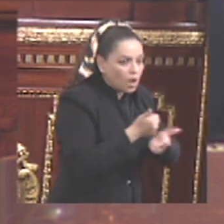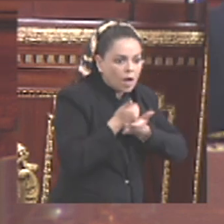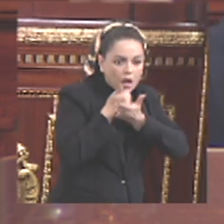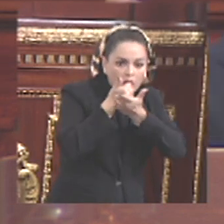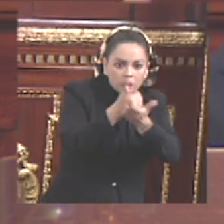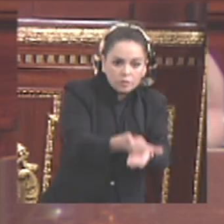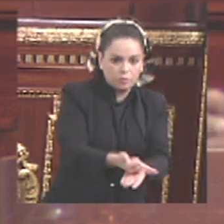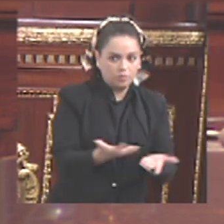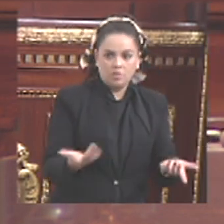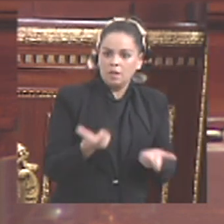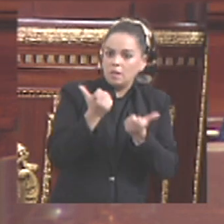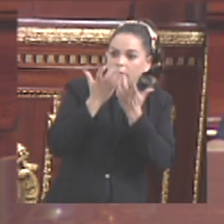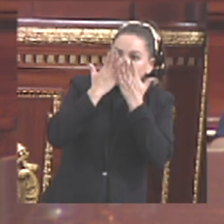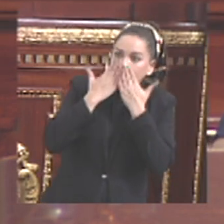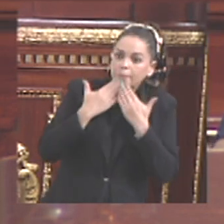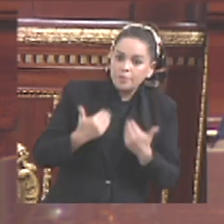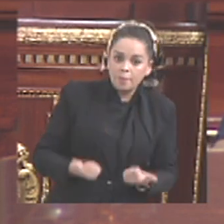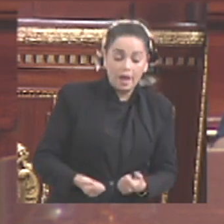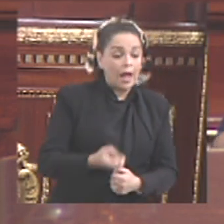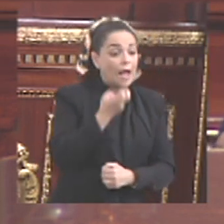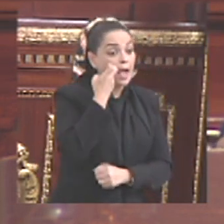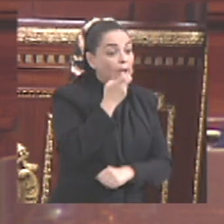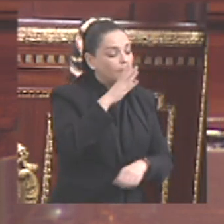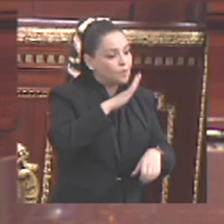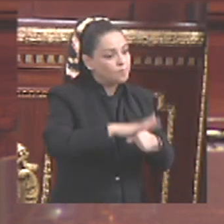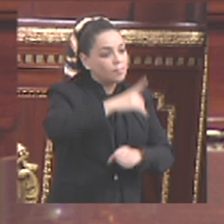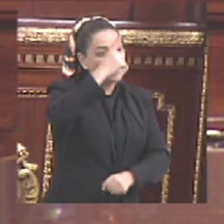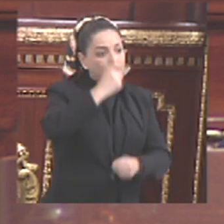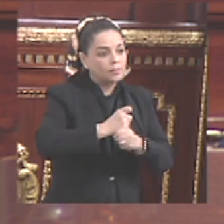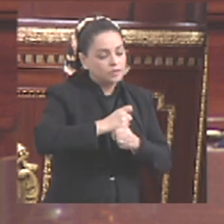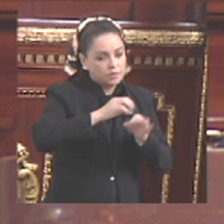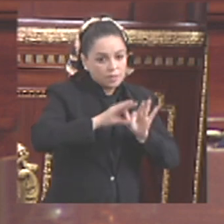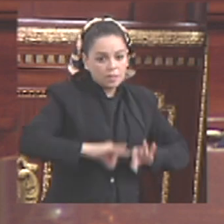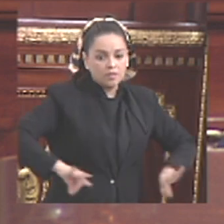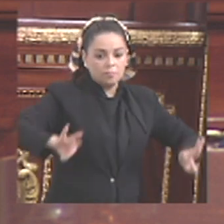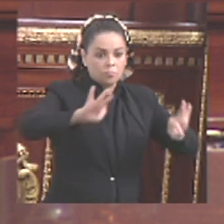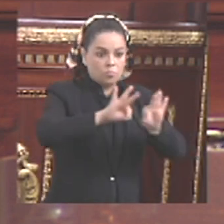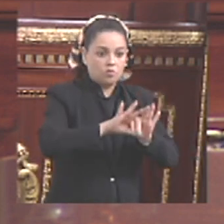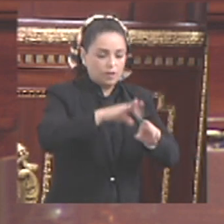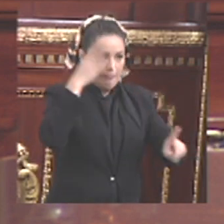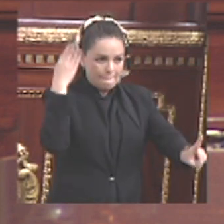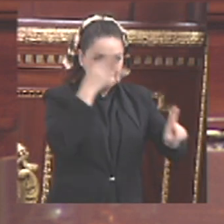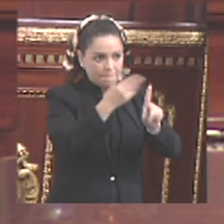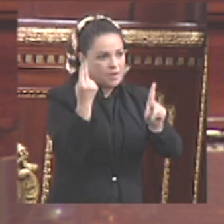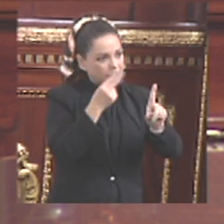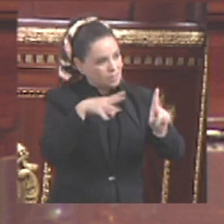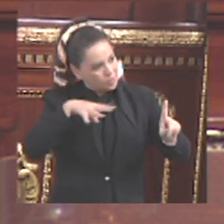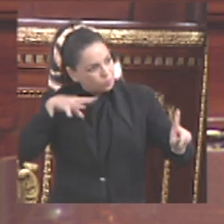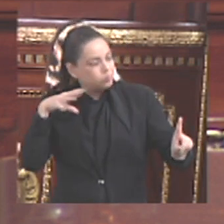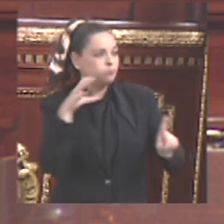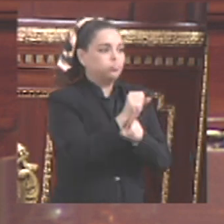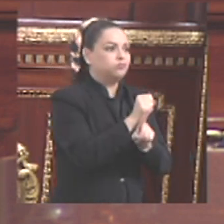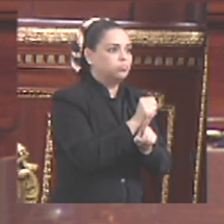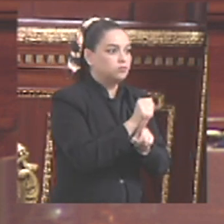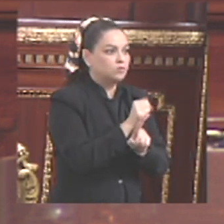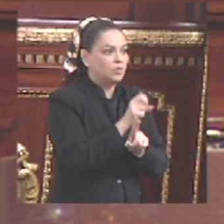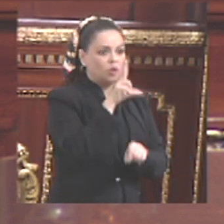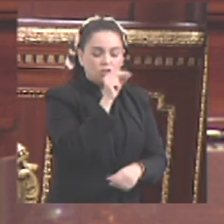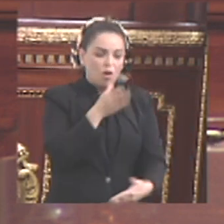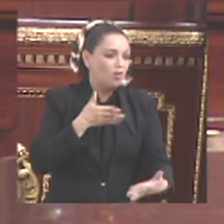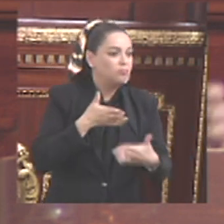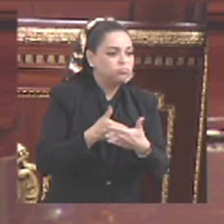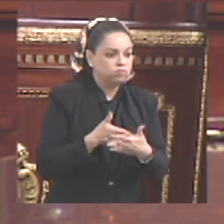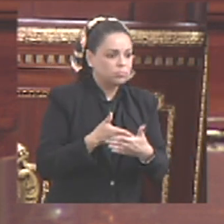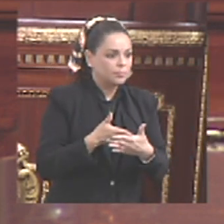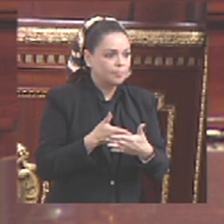los principales o primordiales retos, dotar de los elementos necesarios a las instituciones